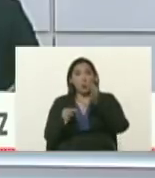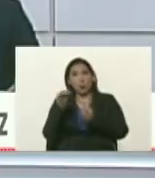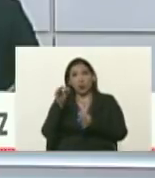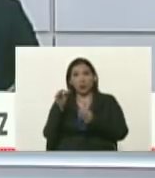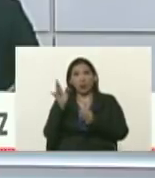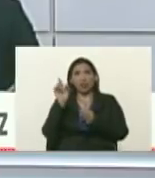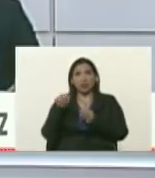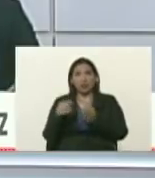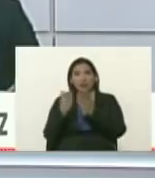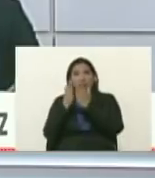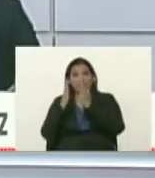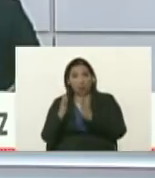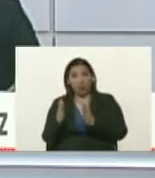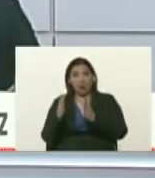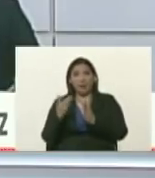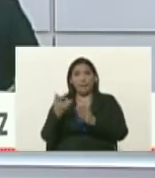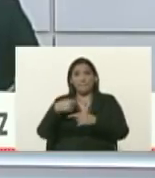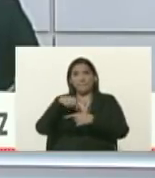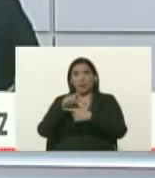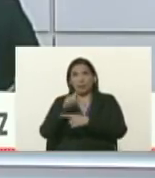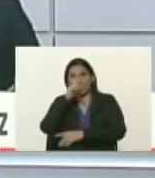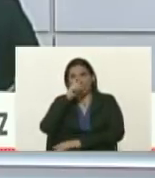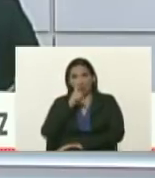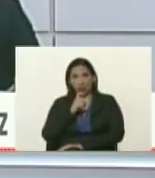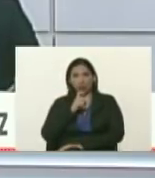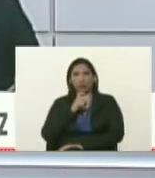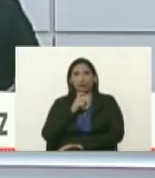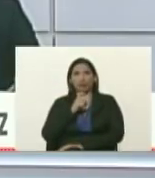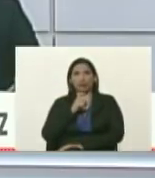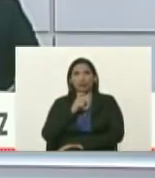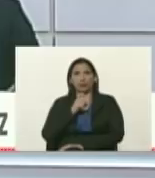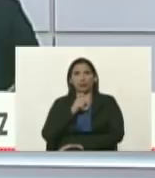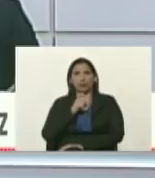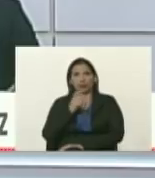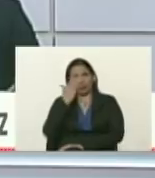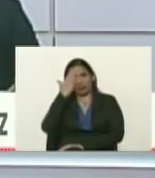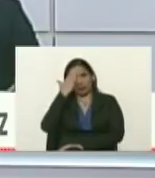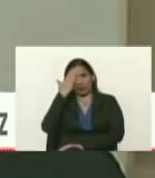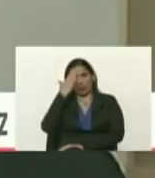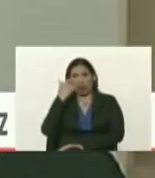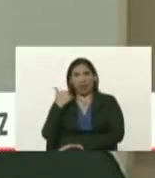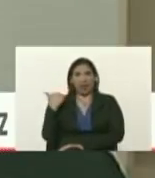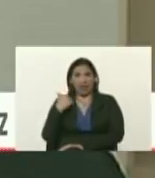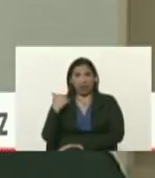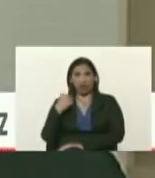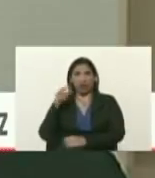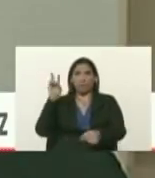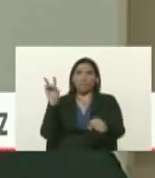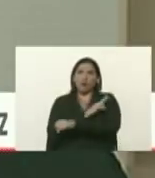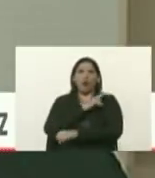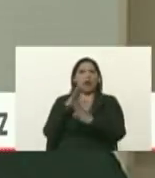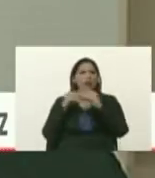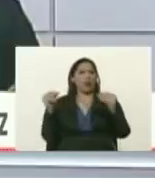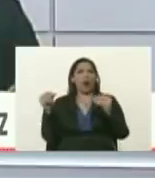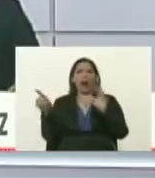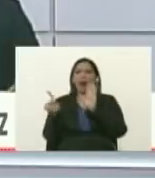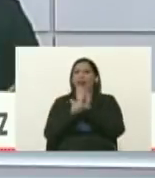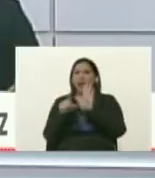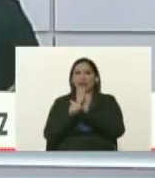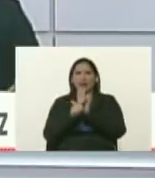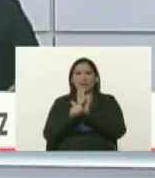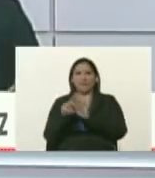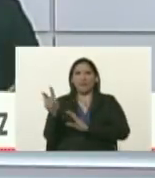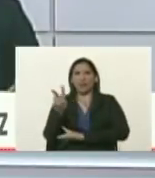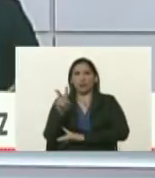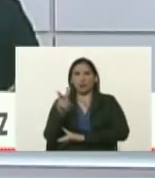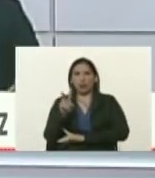incluso los estudiantes de primer año, ¿no es así, procurador?, saben que esto viola todas las leyes de Venezuela. En el artículo